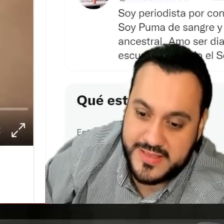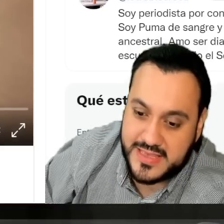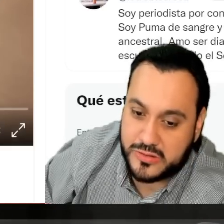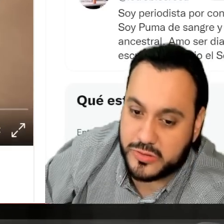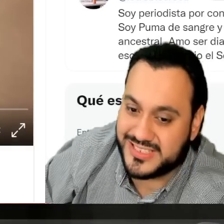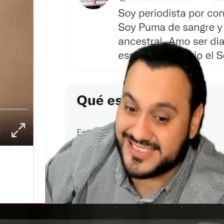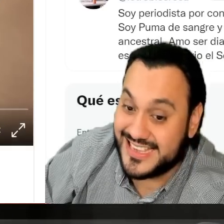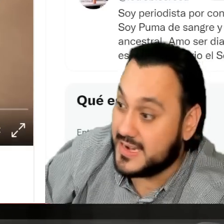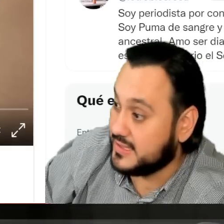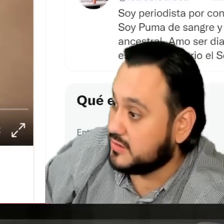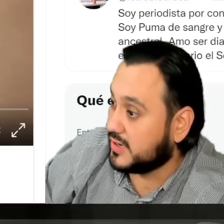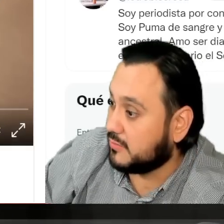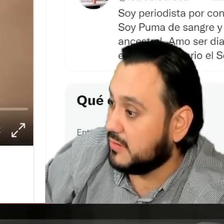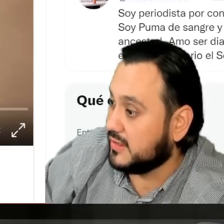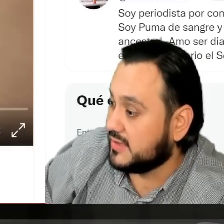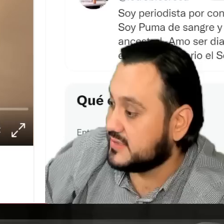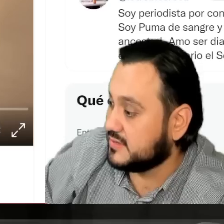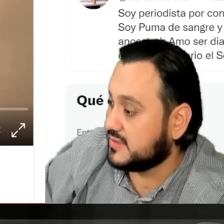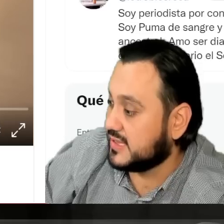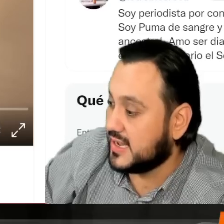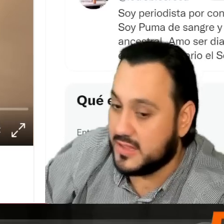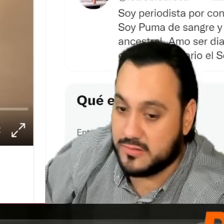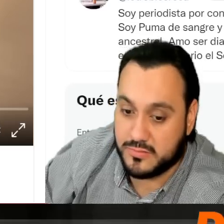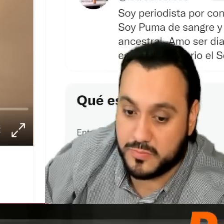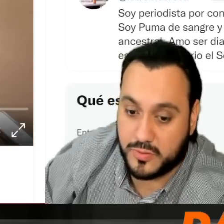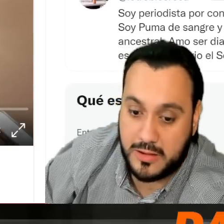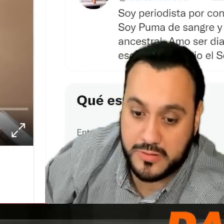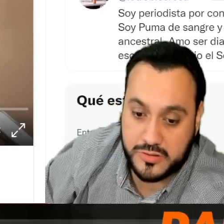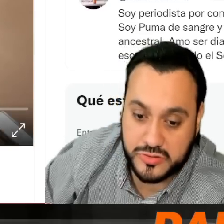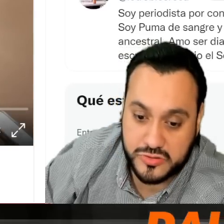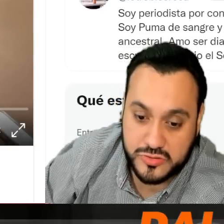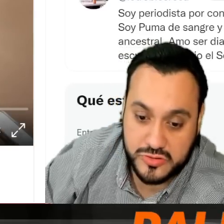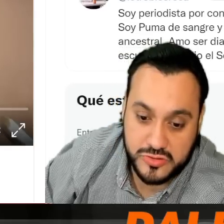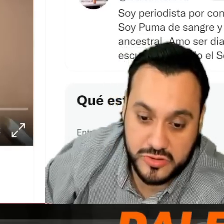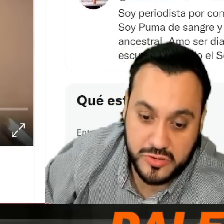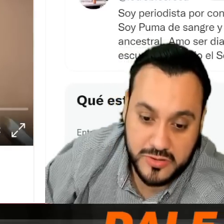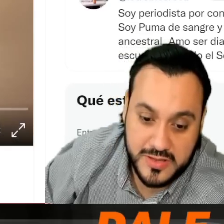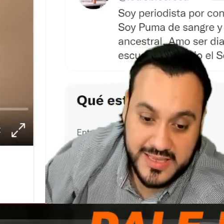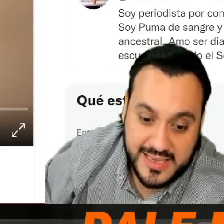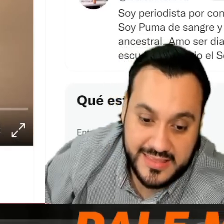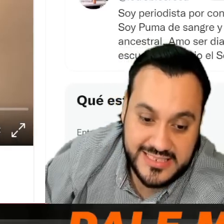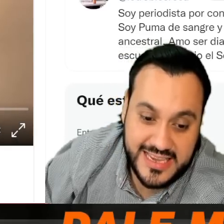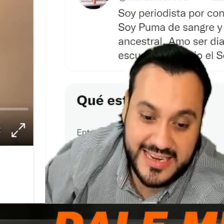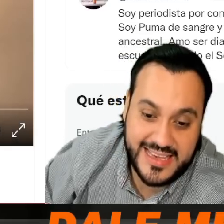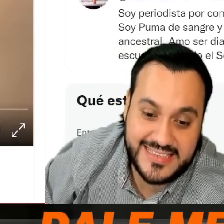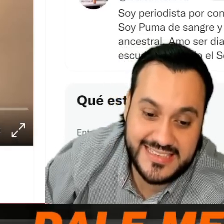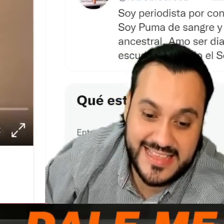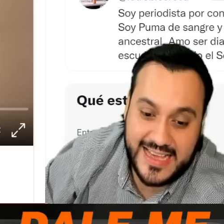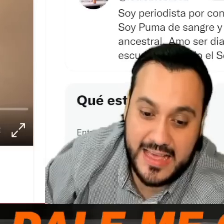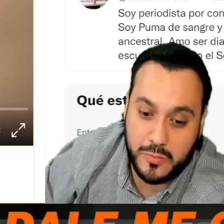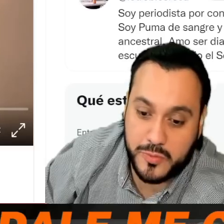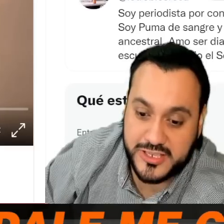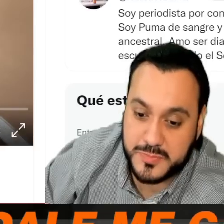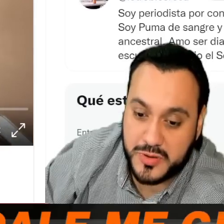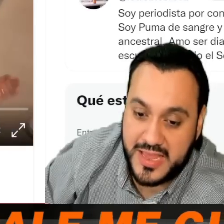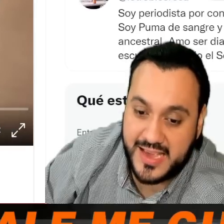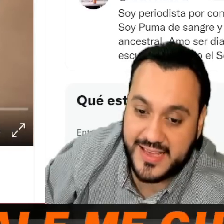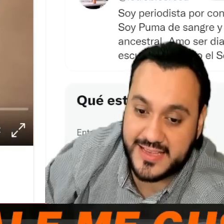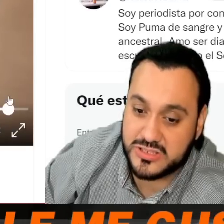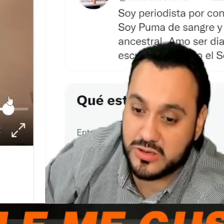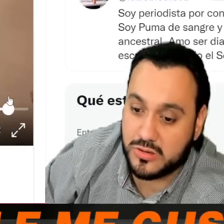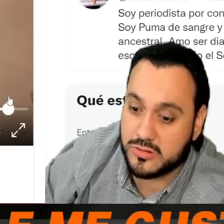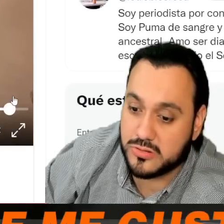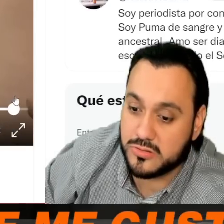das cuenta entonces que hálito recuerden siendo atacado por audios no me dice el que es atacado por espionaje